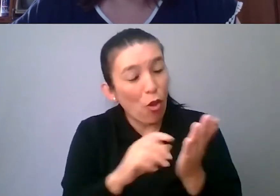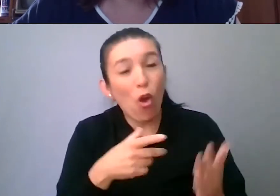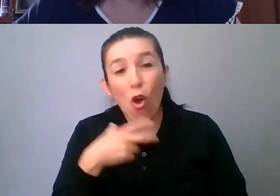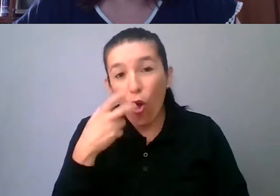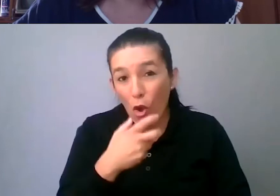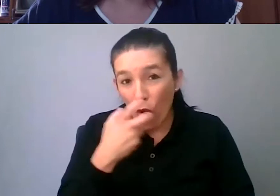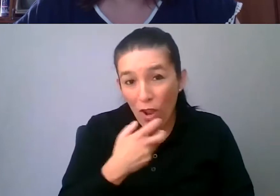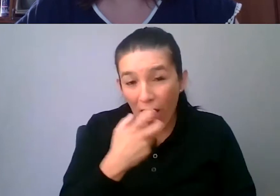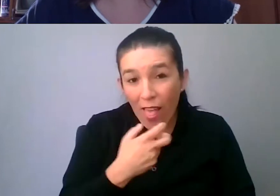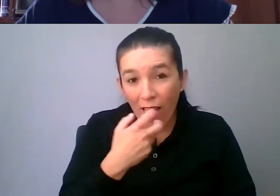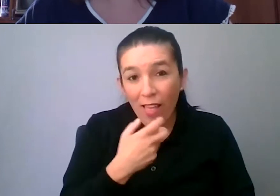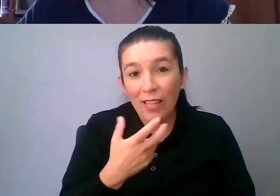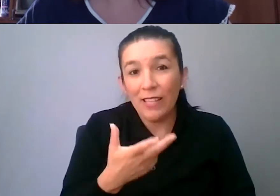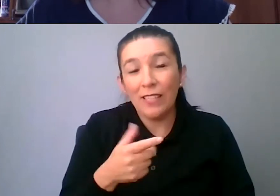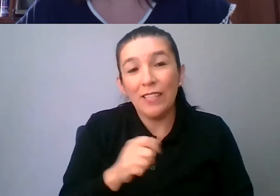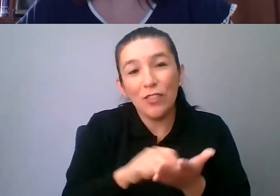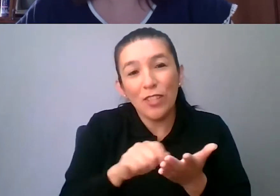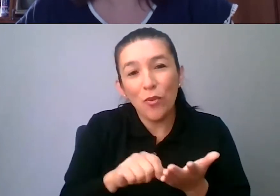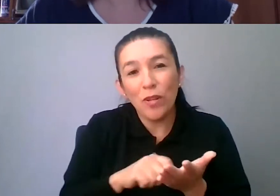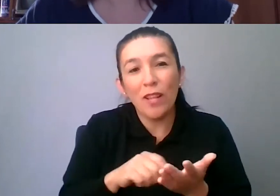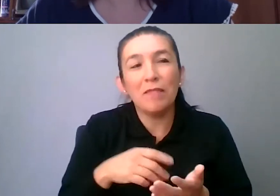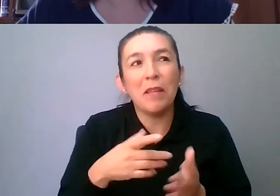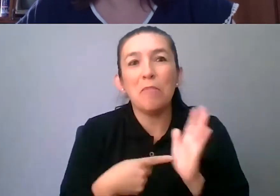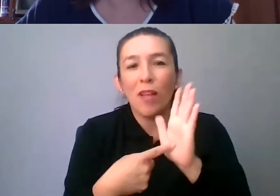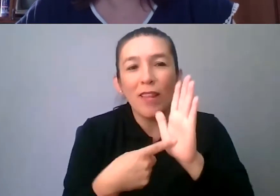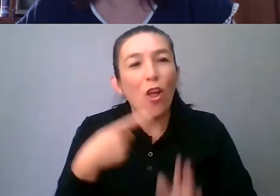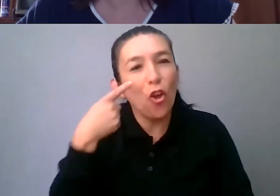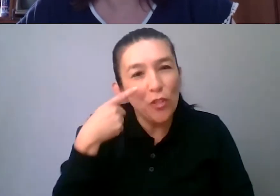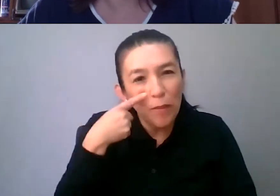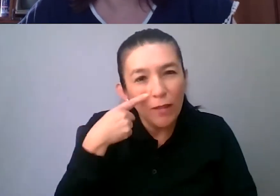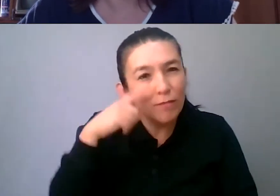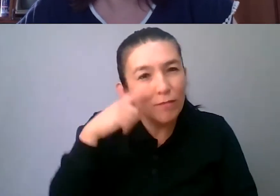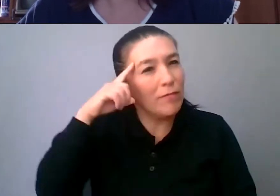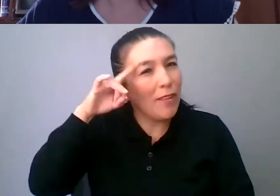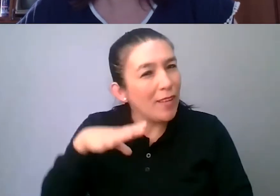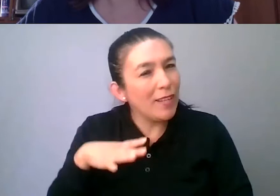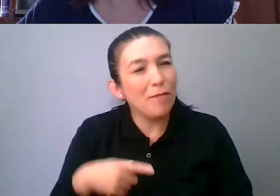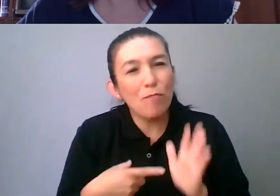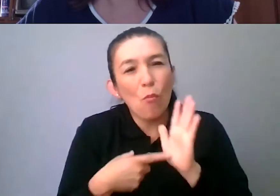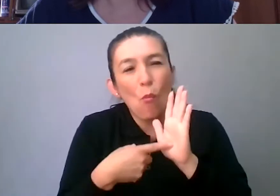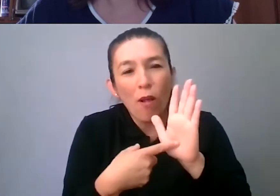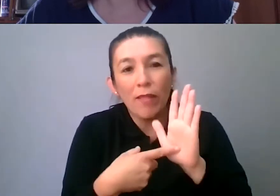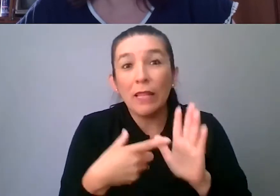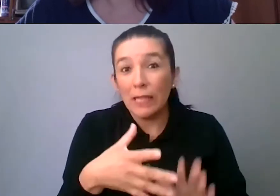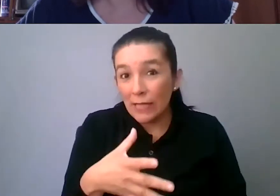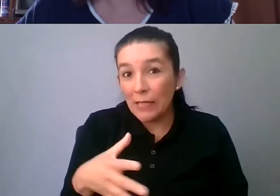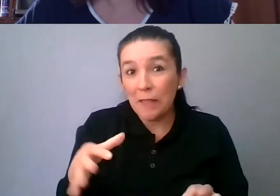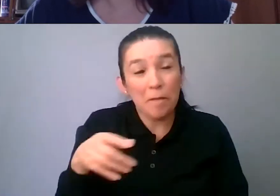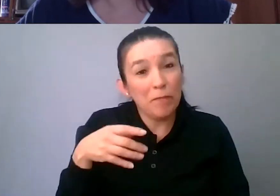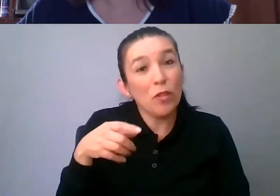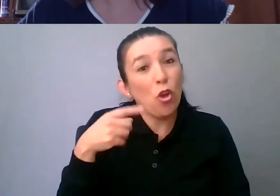básicamente da cuenta de los conocimientos, los saberes, las manifestaciones que se dan a conocer de